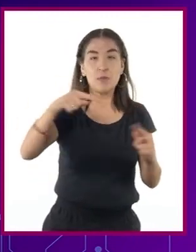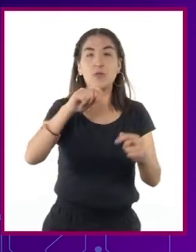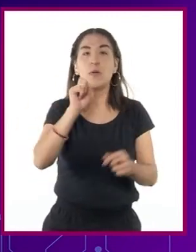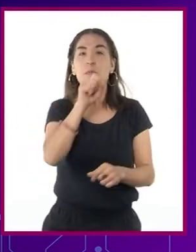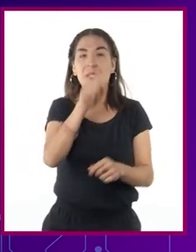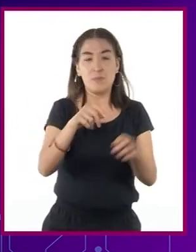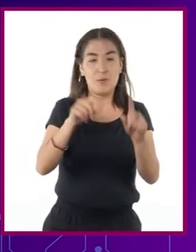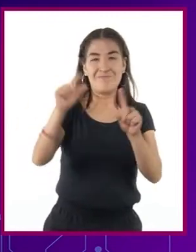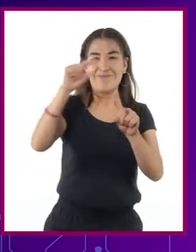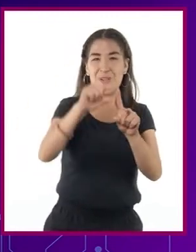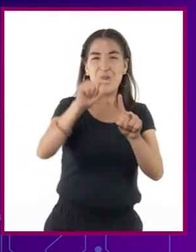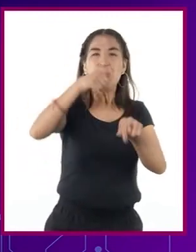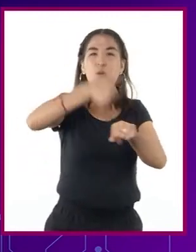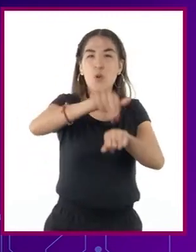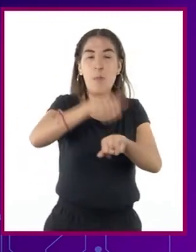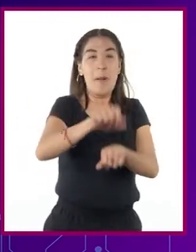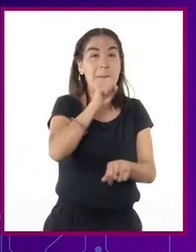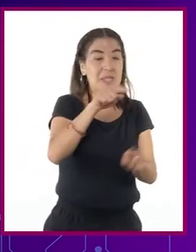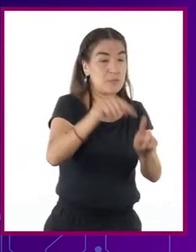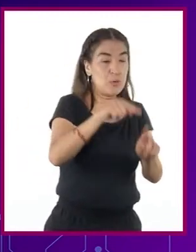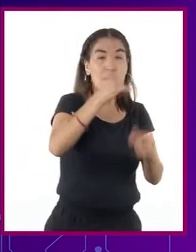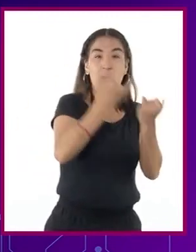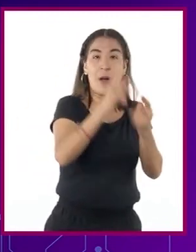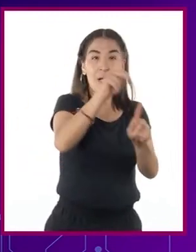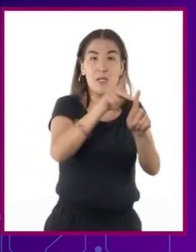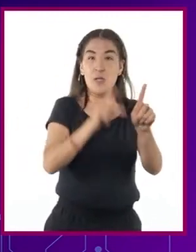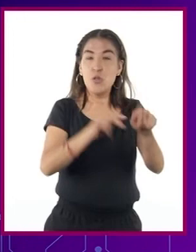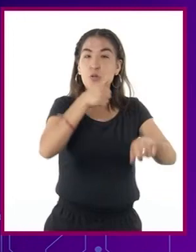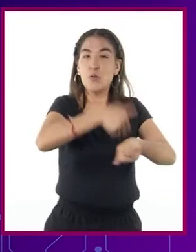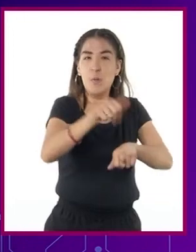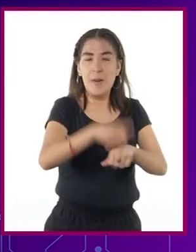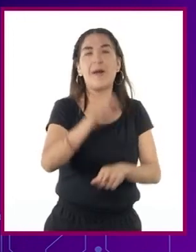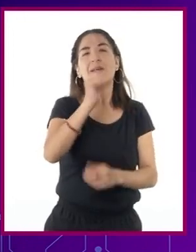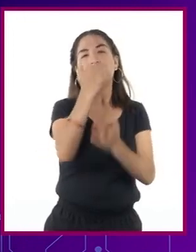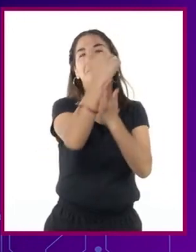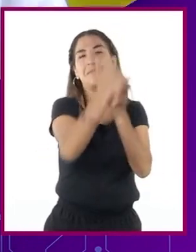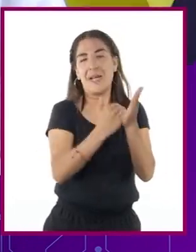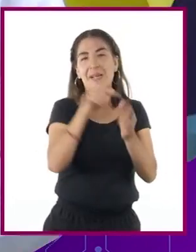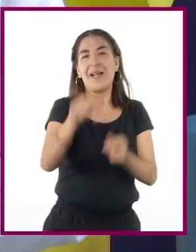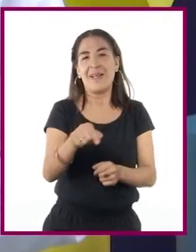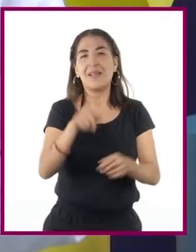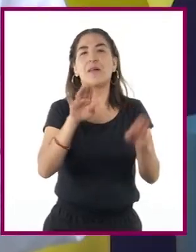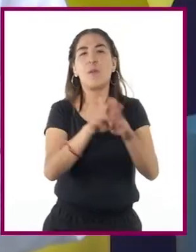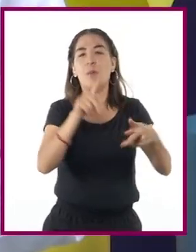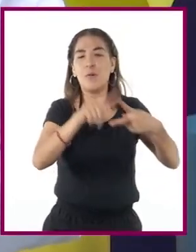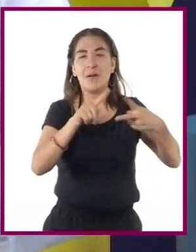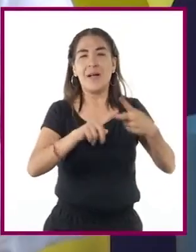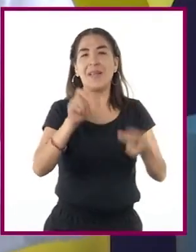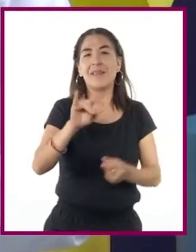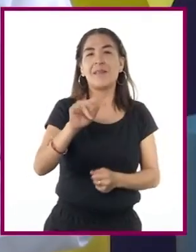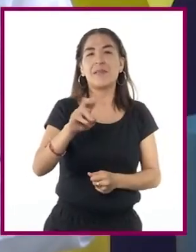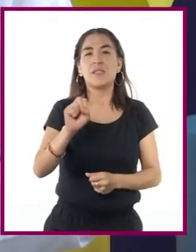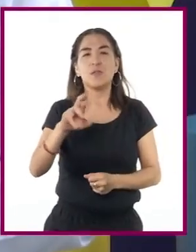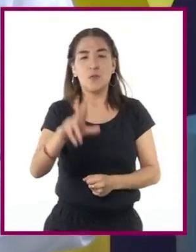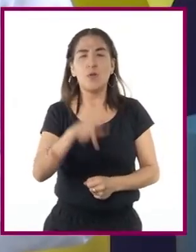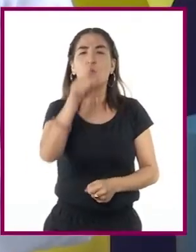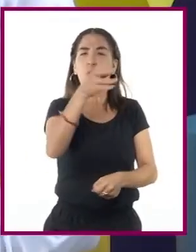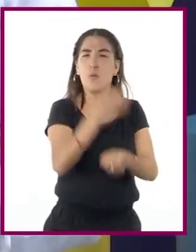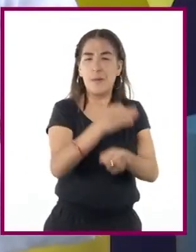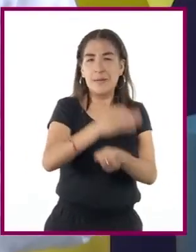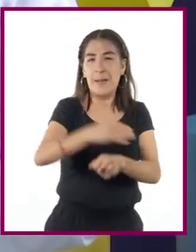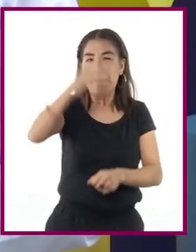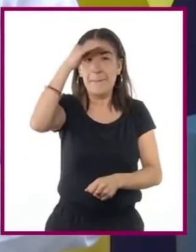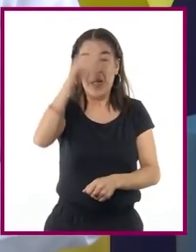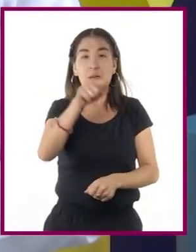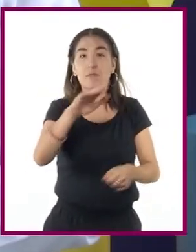de la misma base, entonces el exponente del dividendo es menor que el exponente del divisor. Les invito a reflexionar si lo